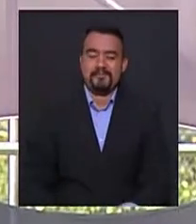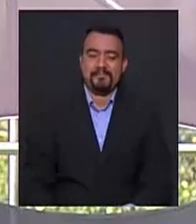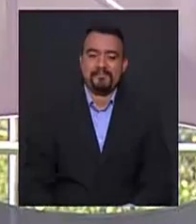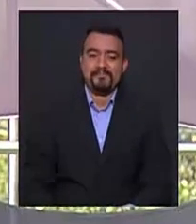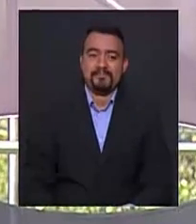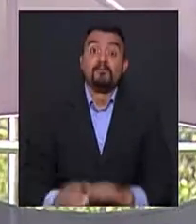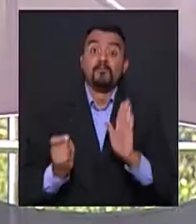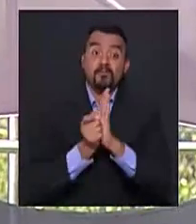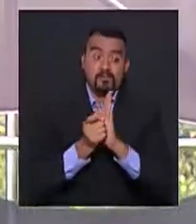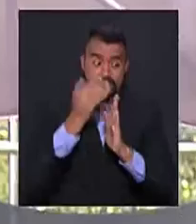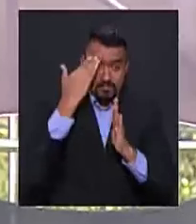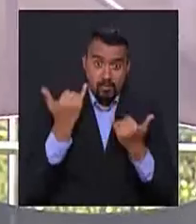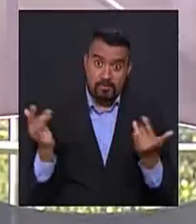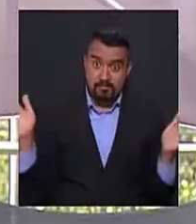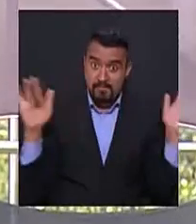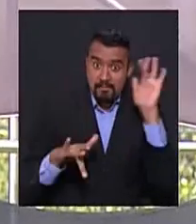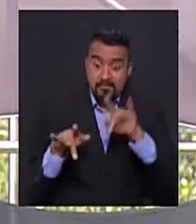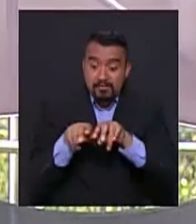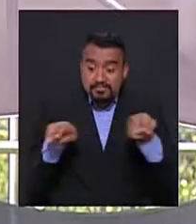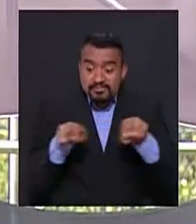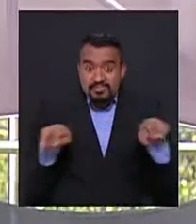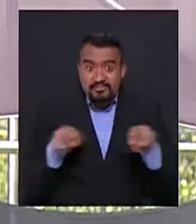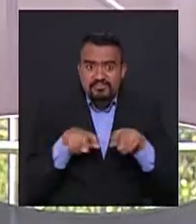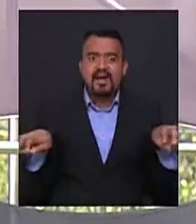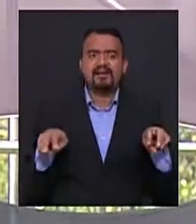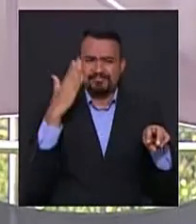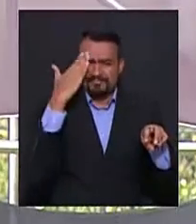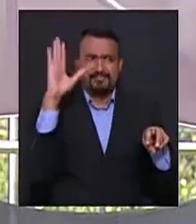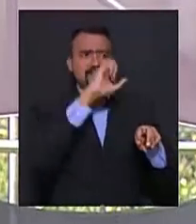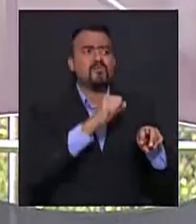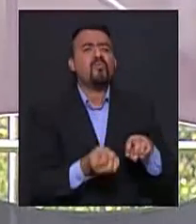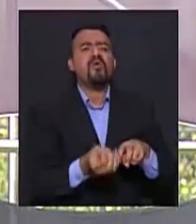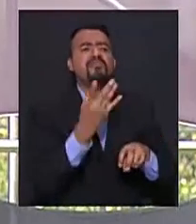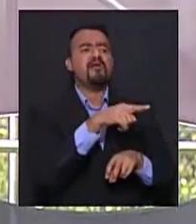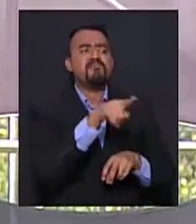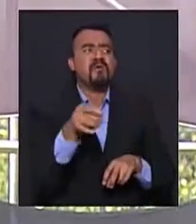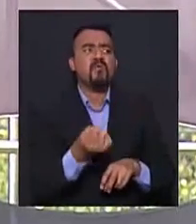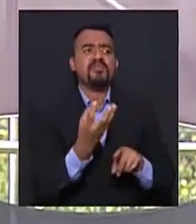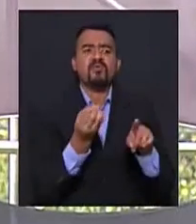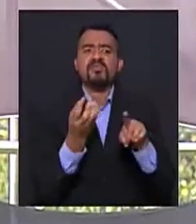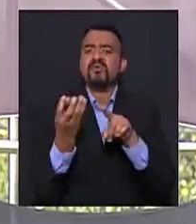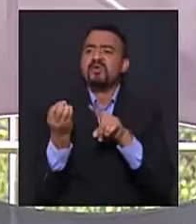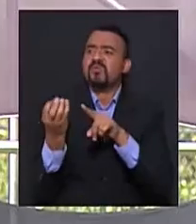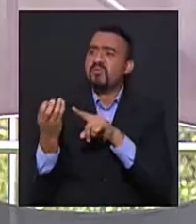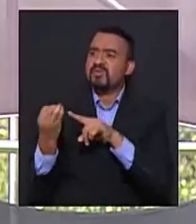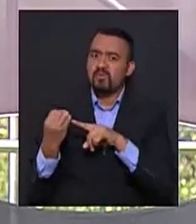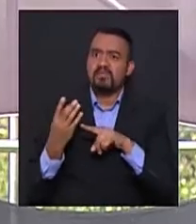sola, sino muchas y muchas historias, para romper muchos silencios que nos han encerrado por